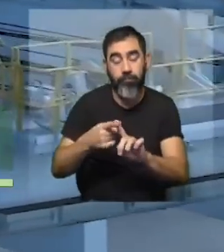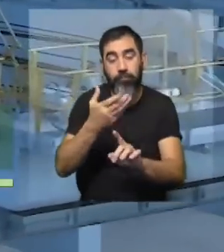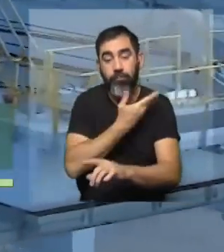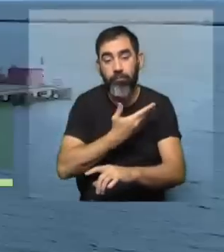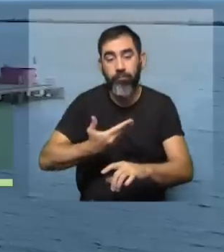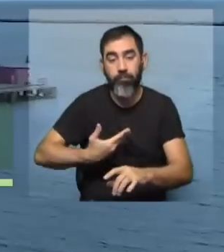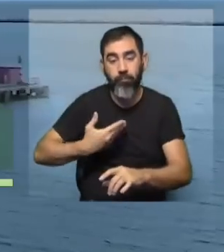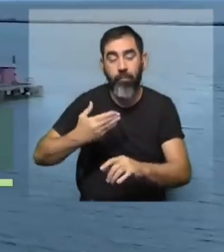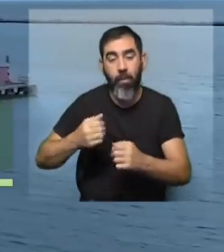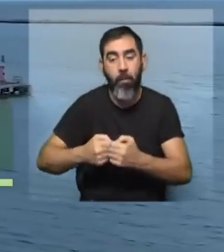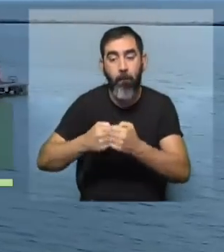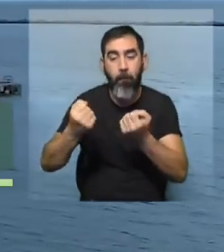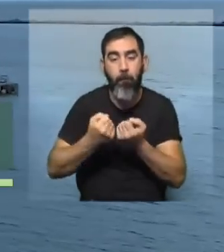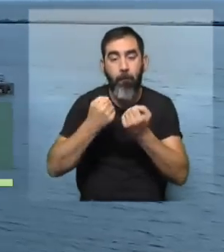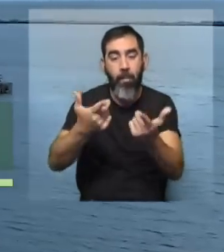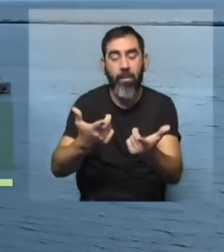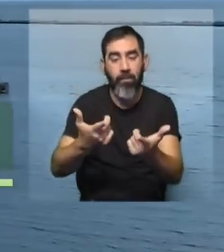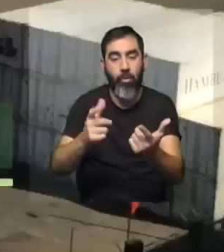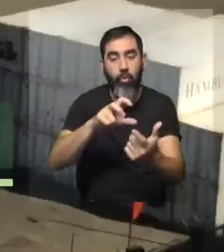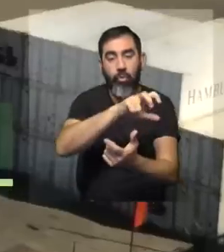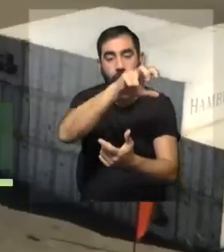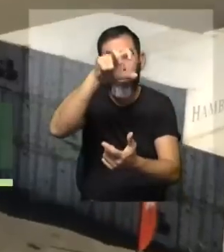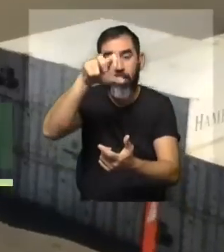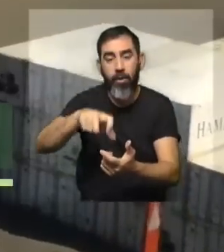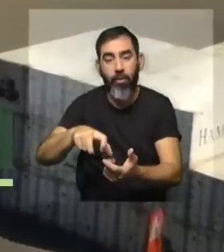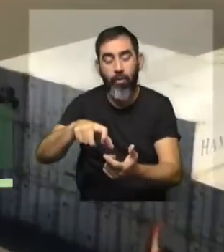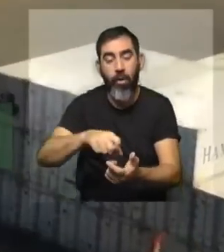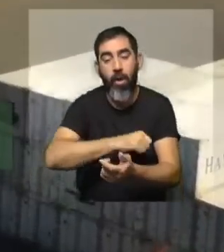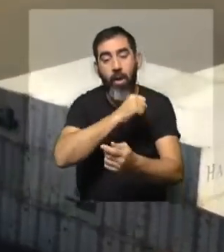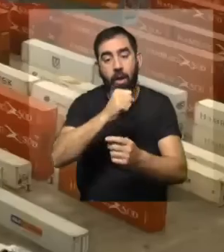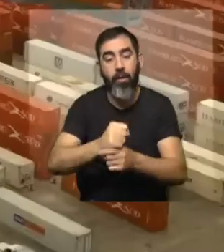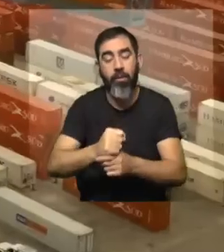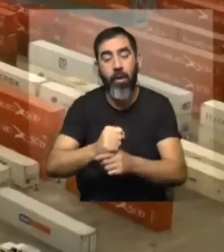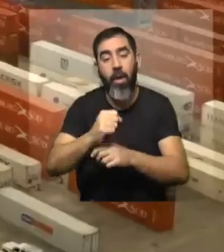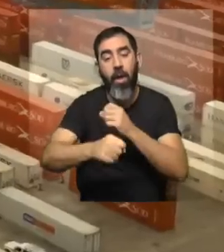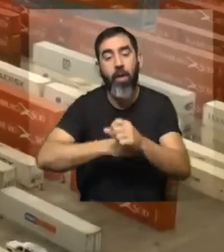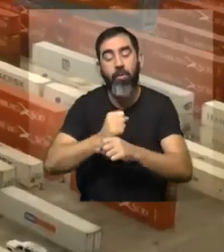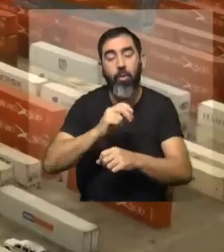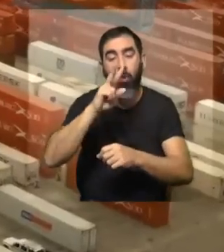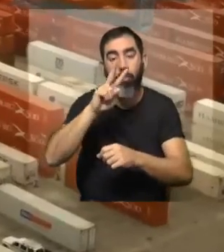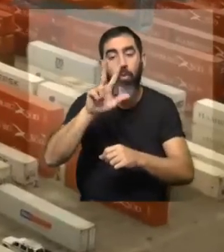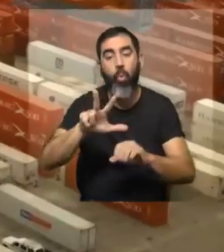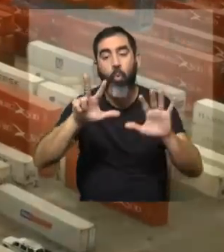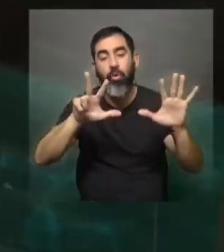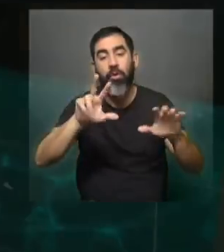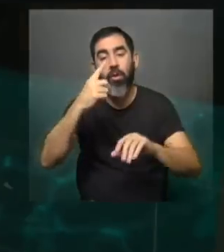gobierno decidió ampliar la concesión de la plaza de contenedores del puerto de Montevideo a tcp hasta el año 2081